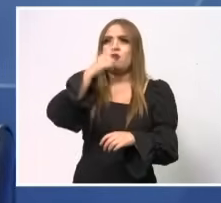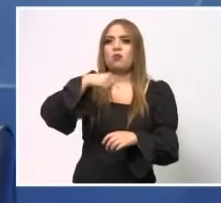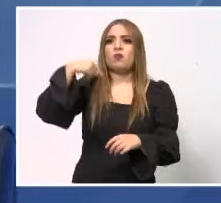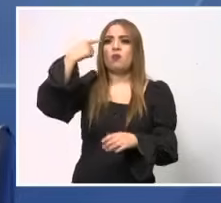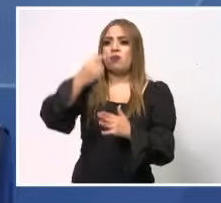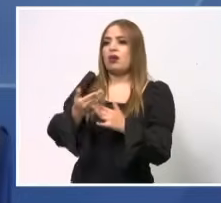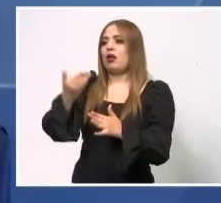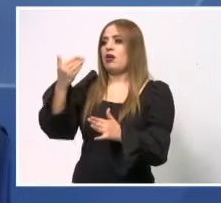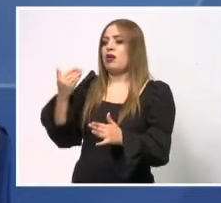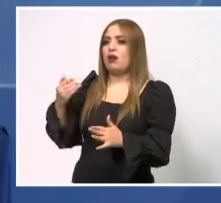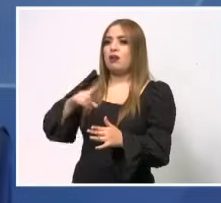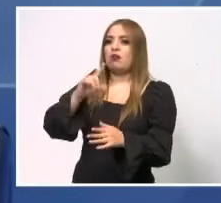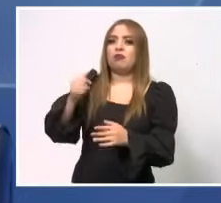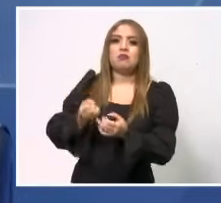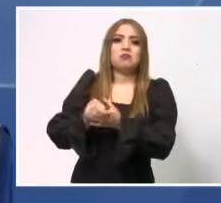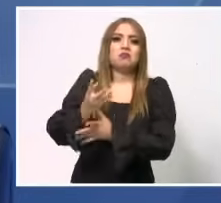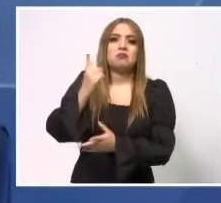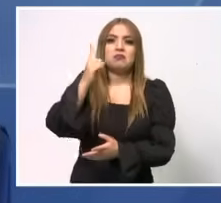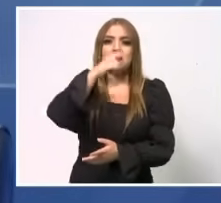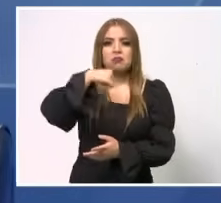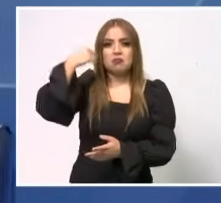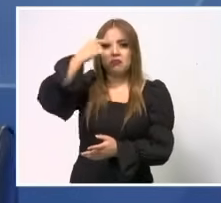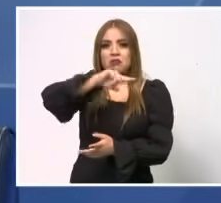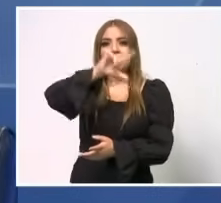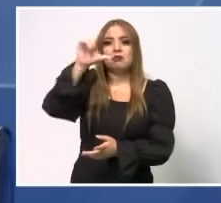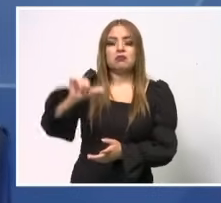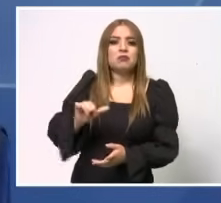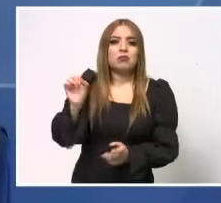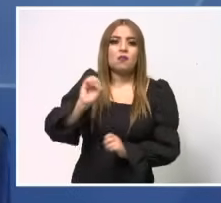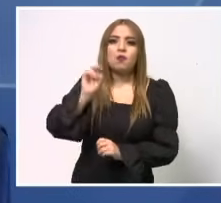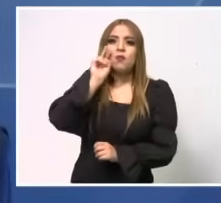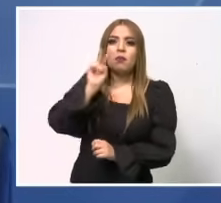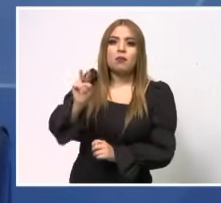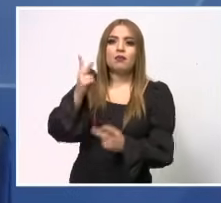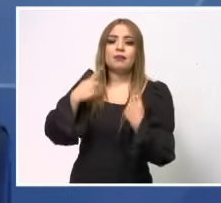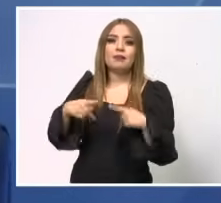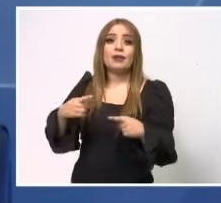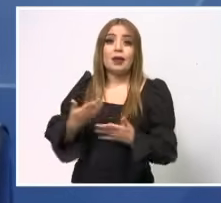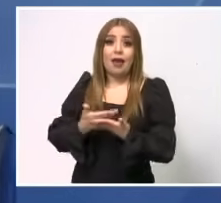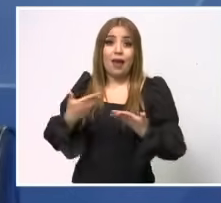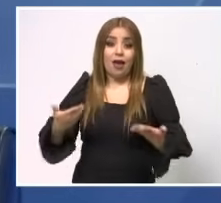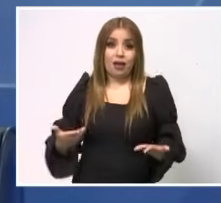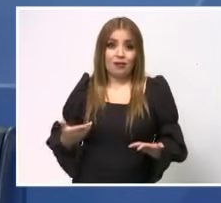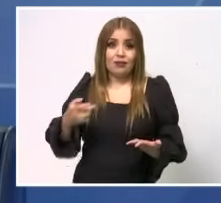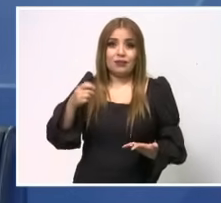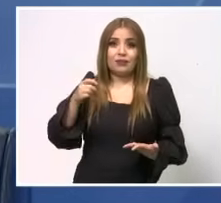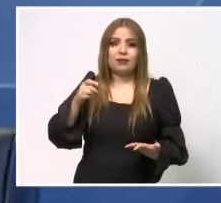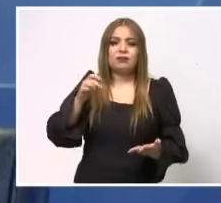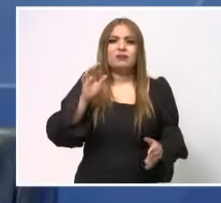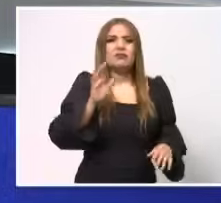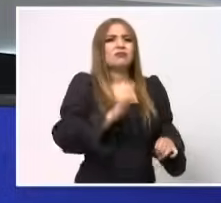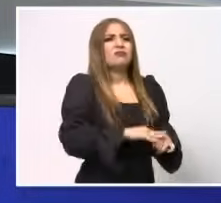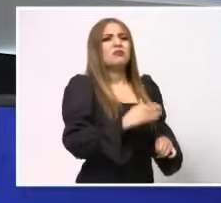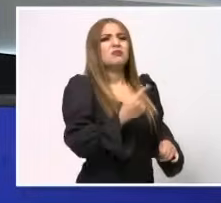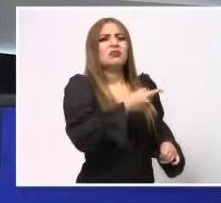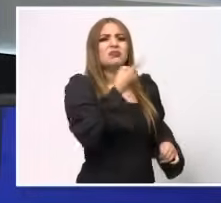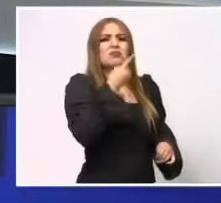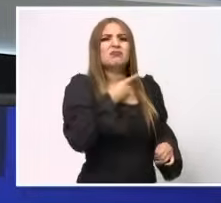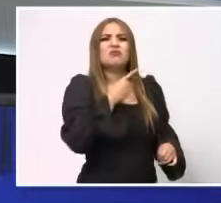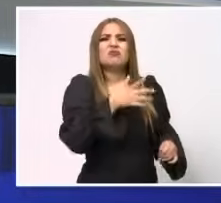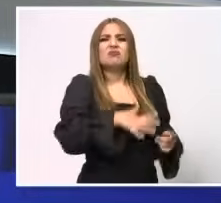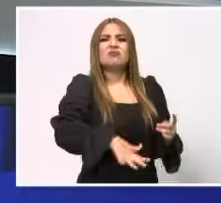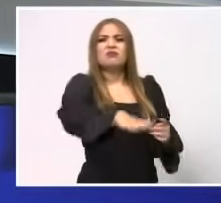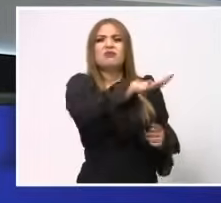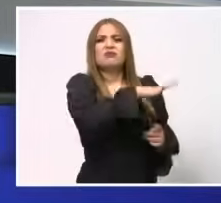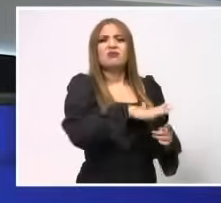hora después entonces no suelo ver a las personas pero en esta ocasión como eran me dices Ese contexto por